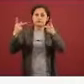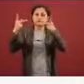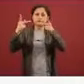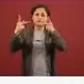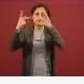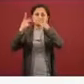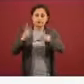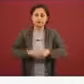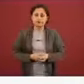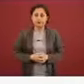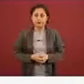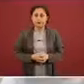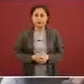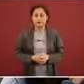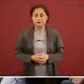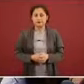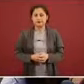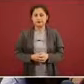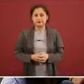epidemia. La siguiente.